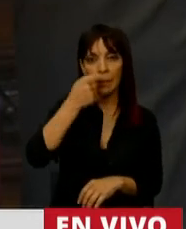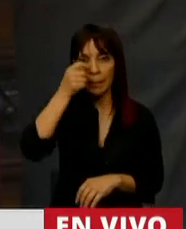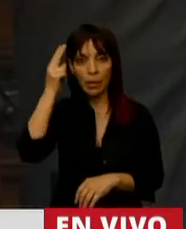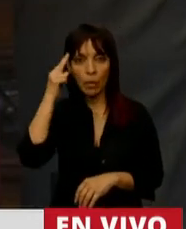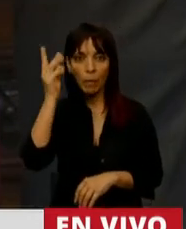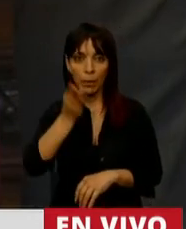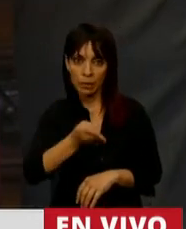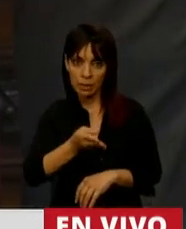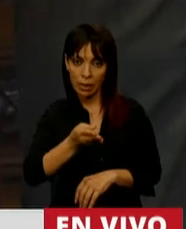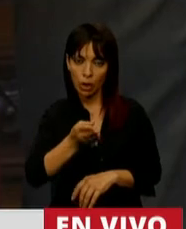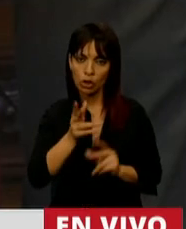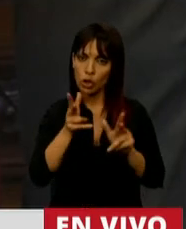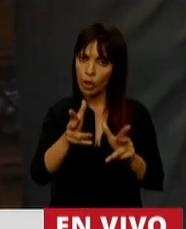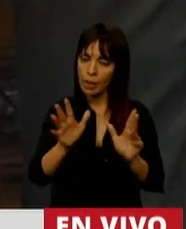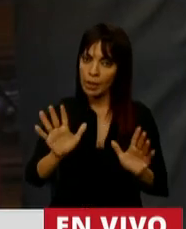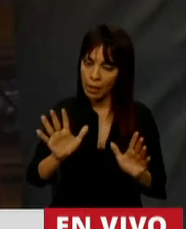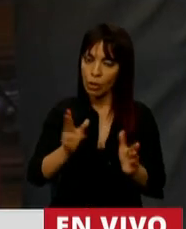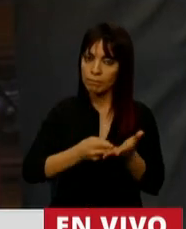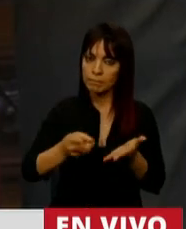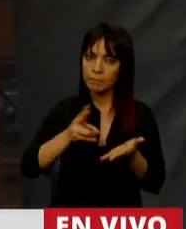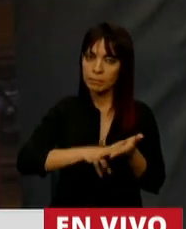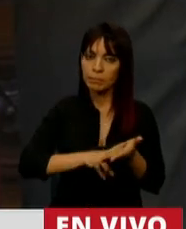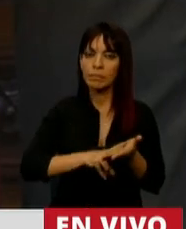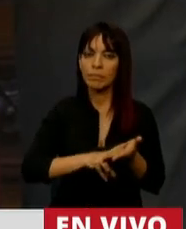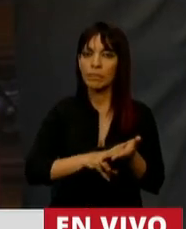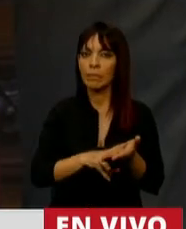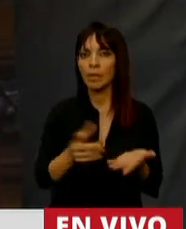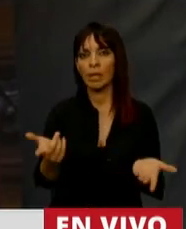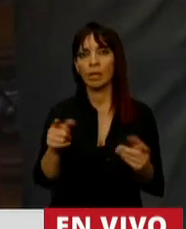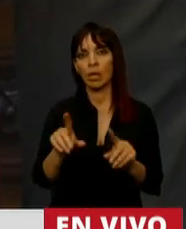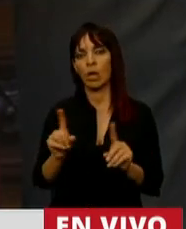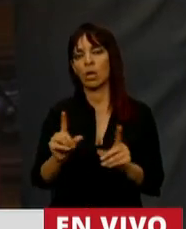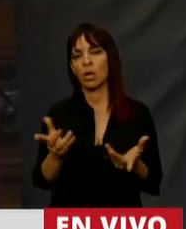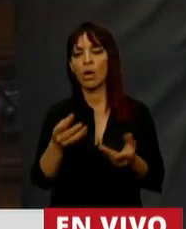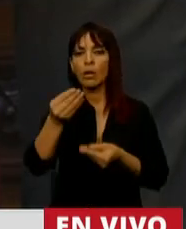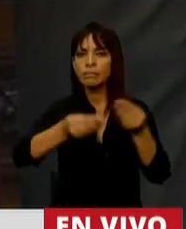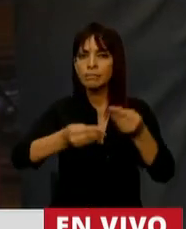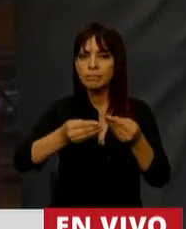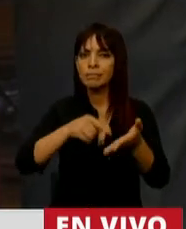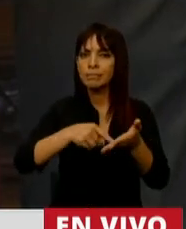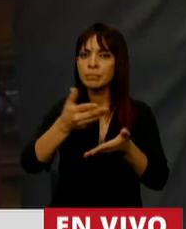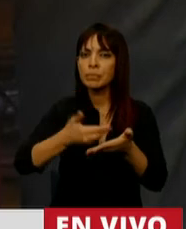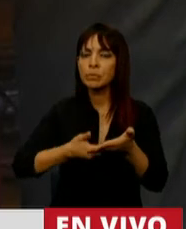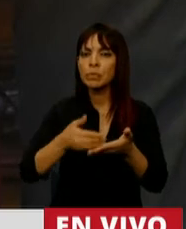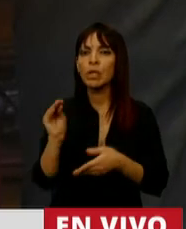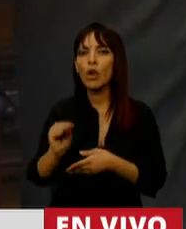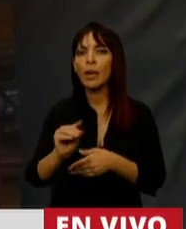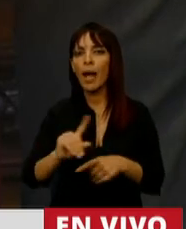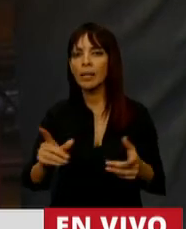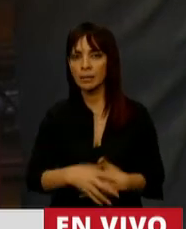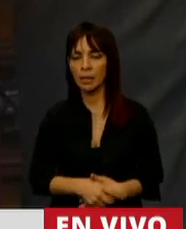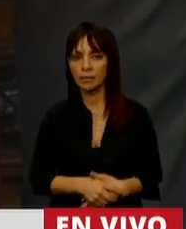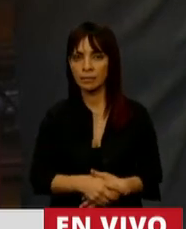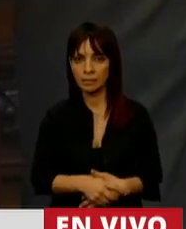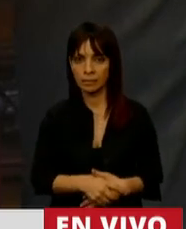29%, reitero, es suficiente para demostrar la insuficiencia del presupuesto universitario, pero bien nos podrían decir, y lo acepto